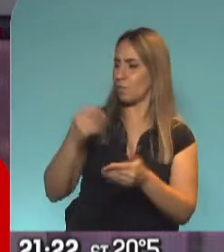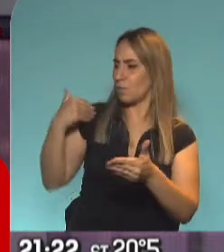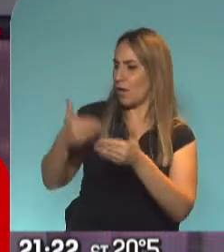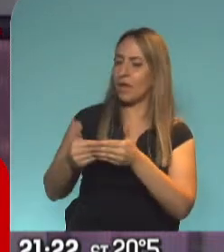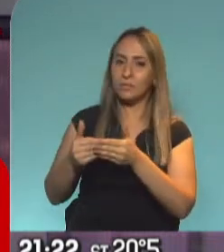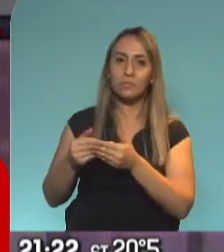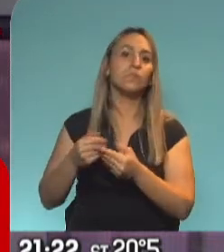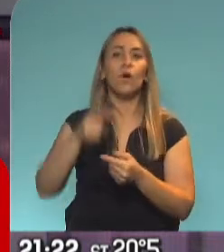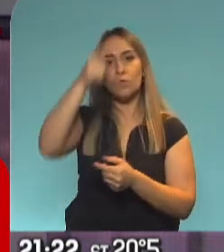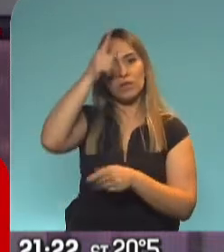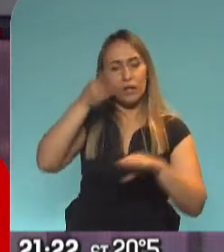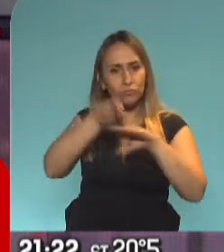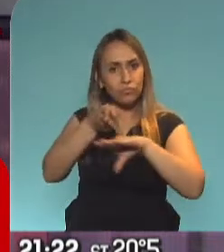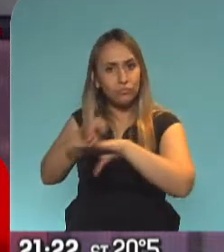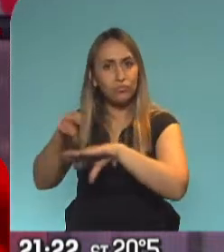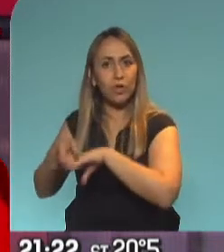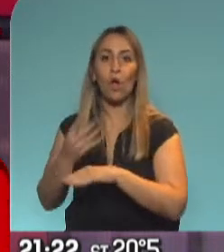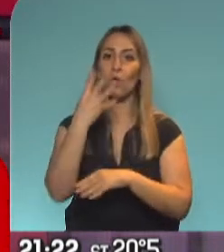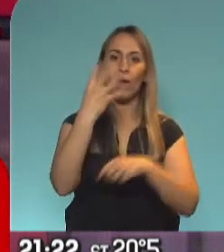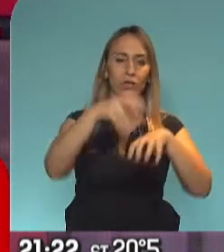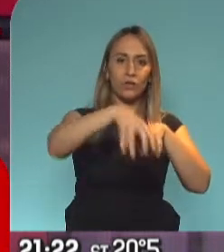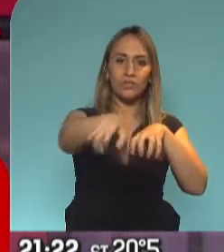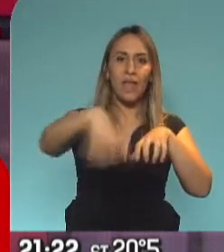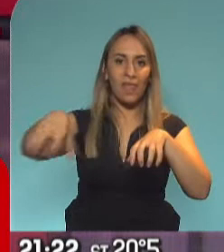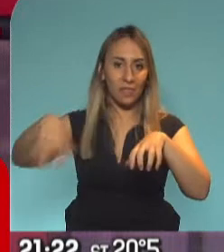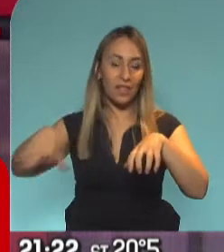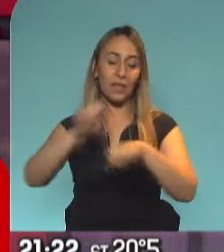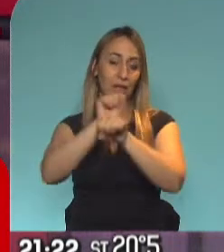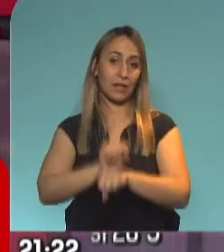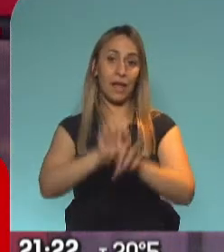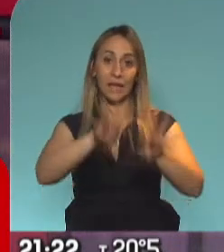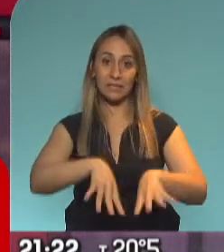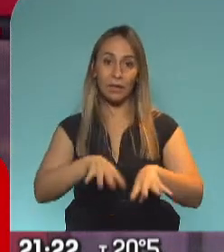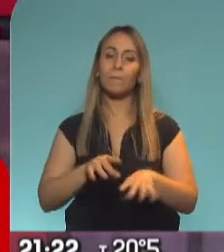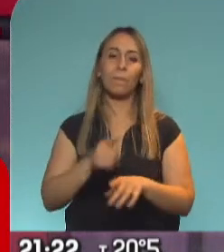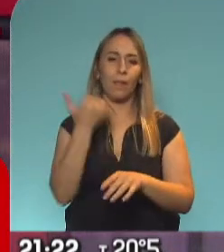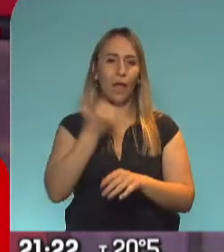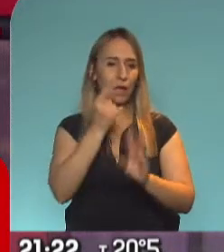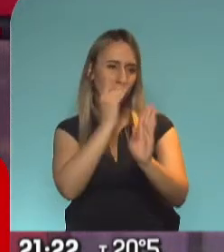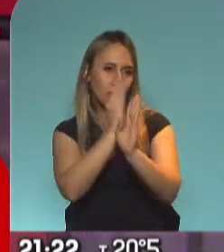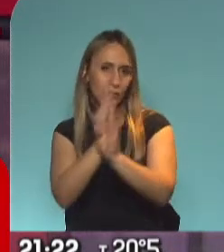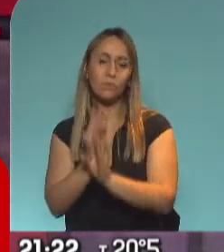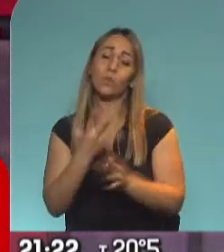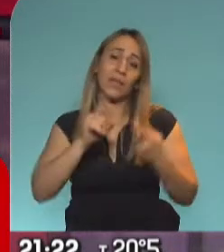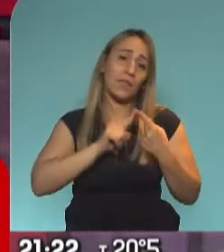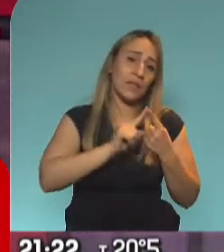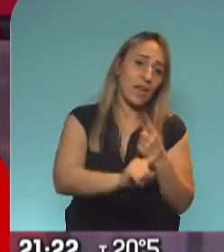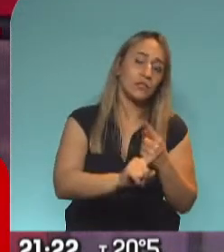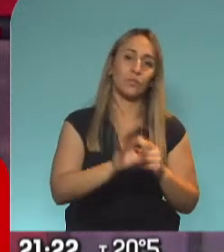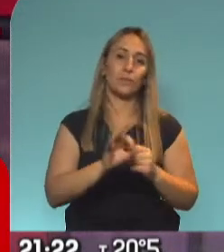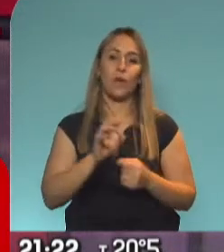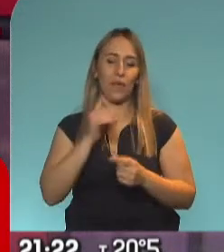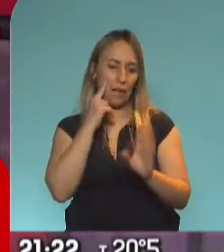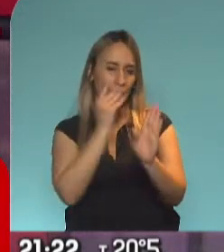de allanamientos en al menos 4 sedes del servicio penitenciario, todas ellas directa o indirectamente vinculadas con la inteligencia, con